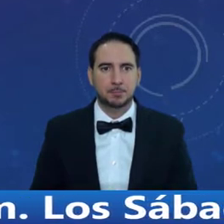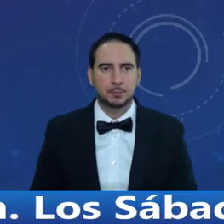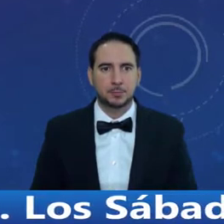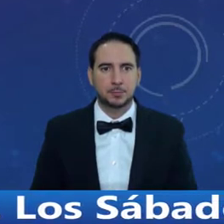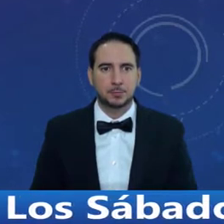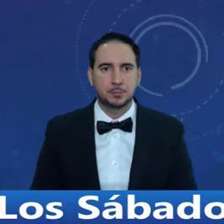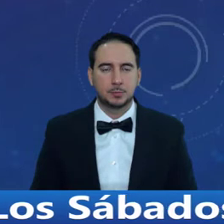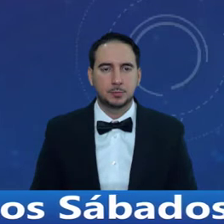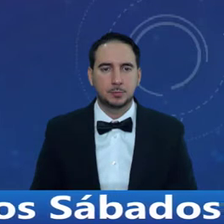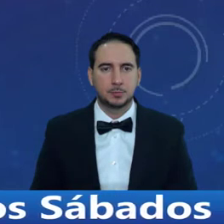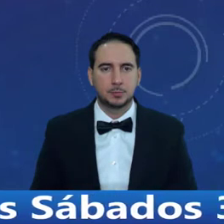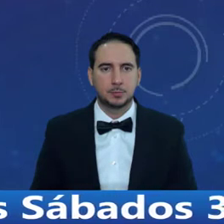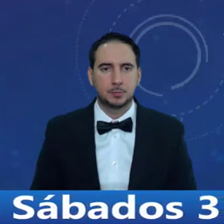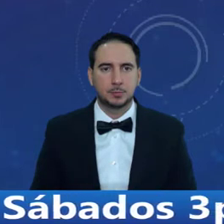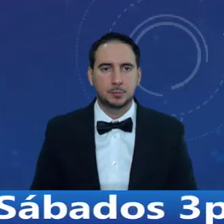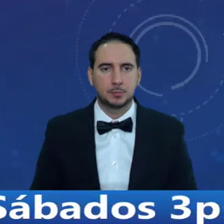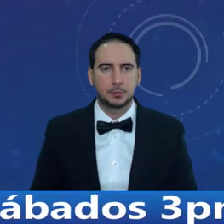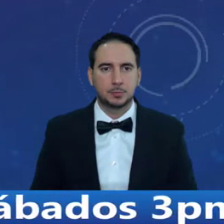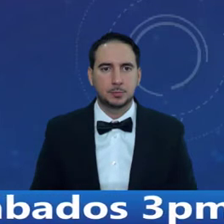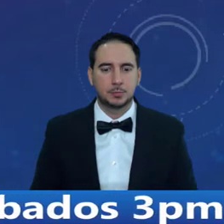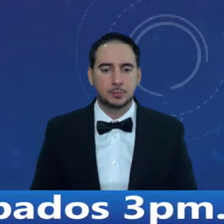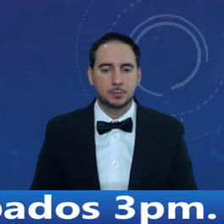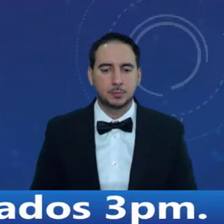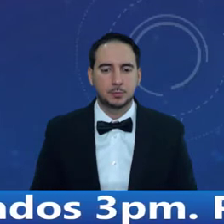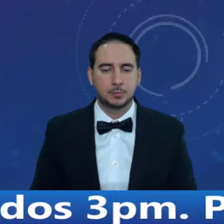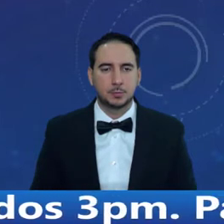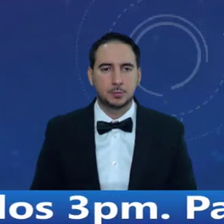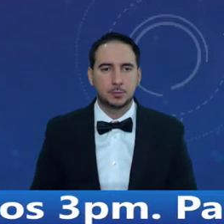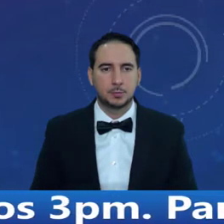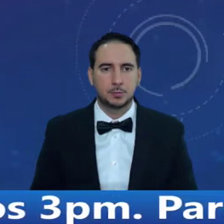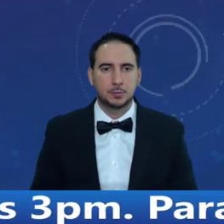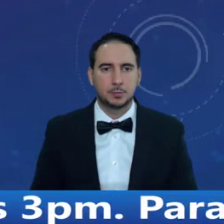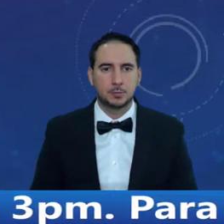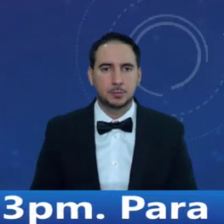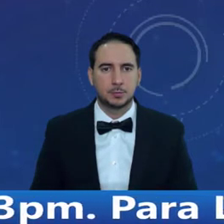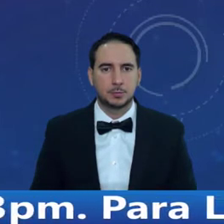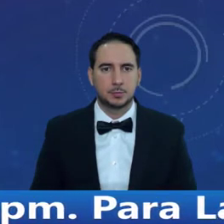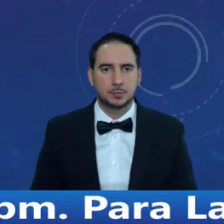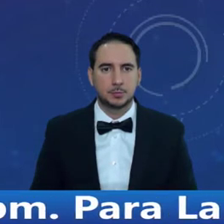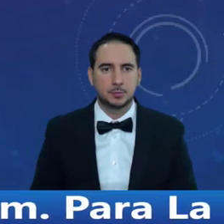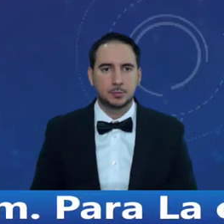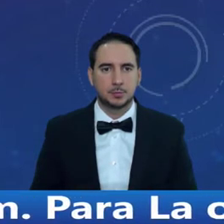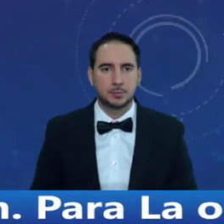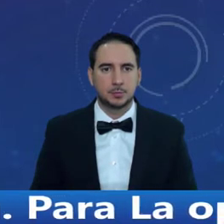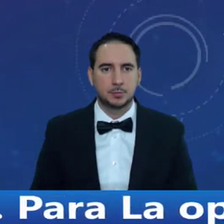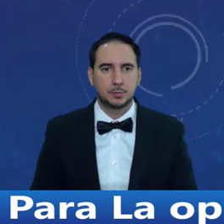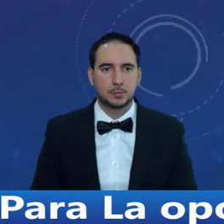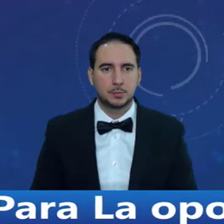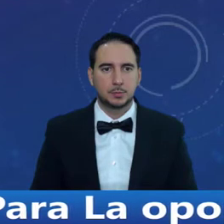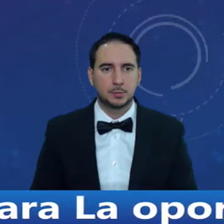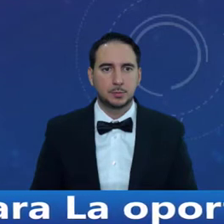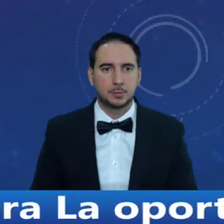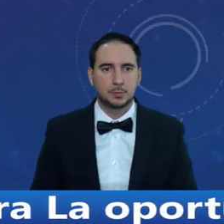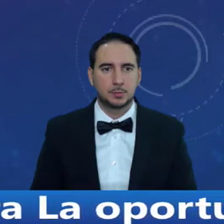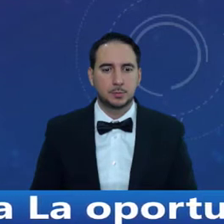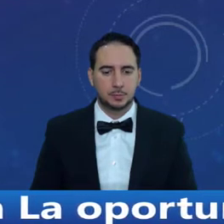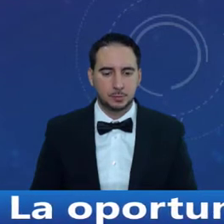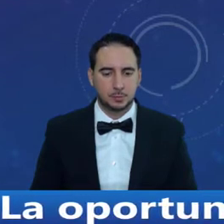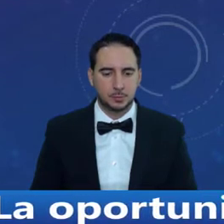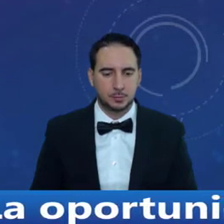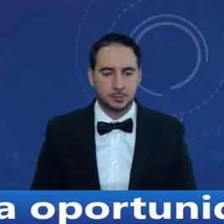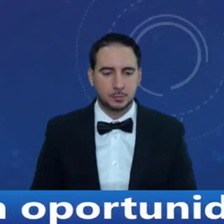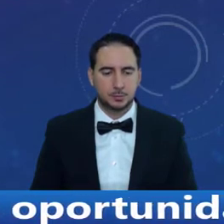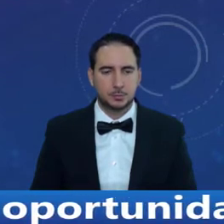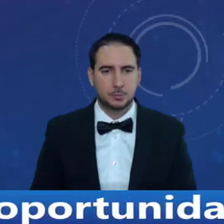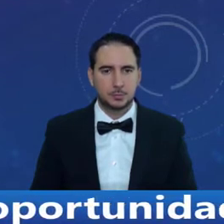lista aprobada. Y esta lista se puede encontrar en ese formulario de 619, ¿cierto? Lo